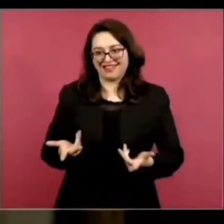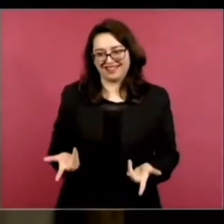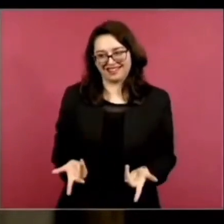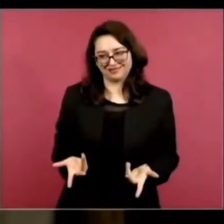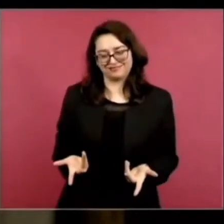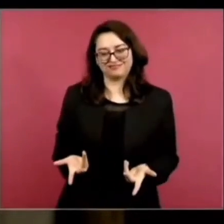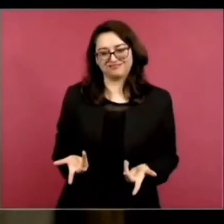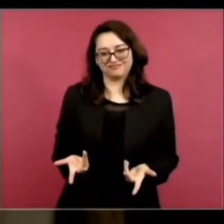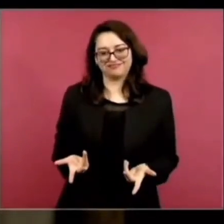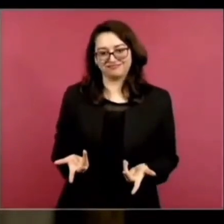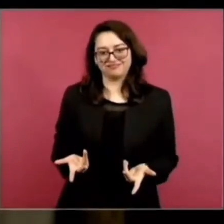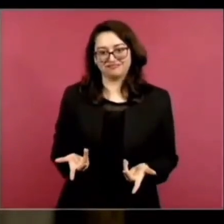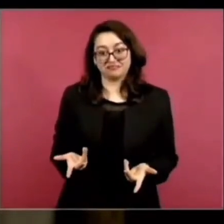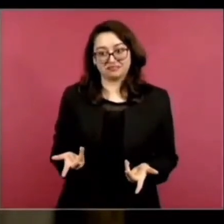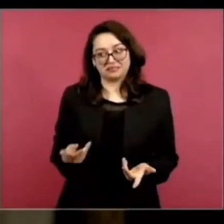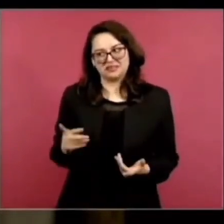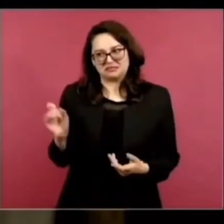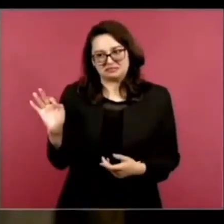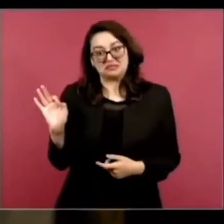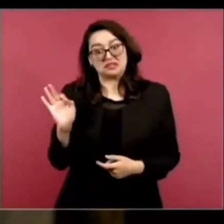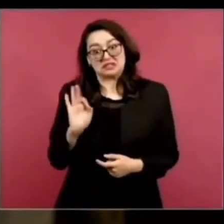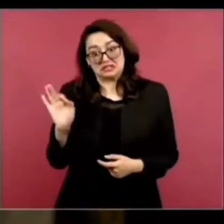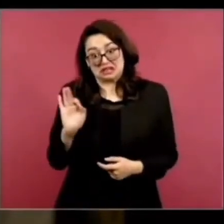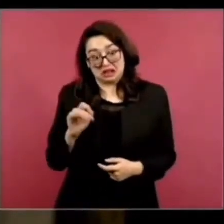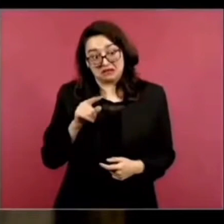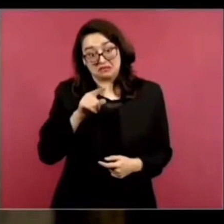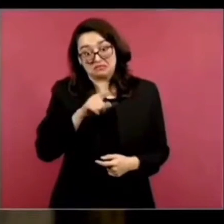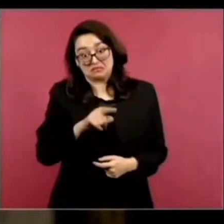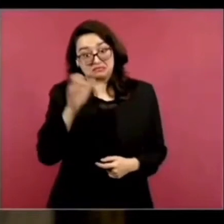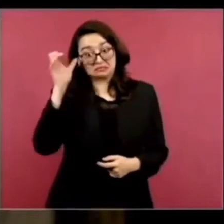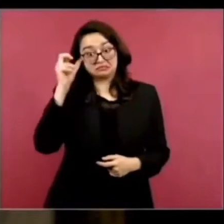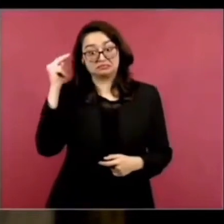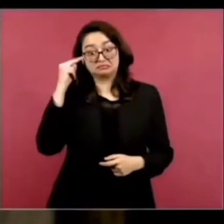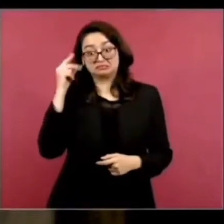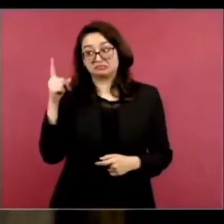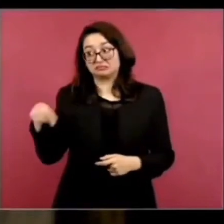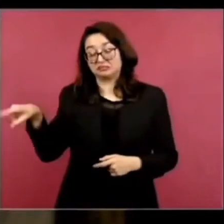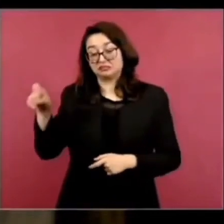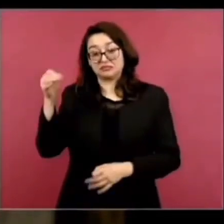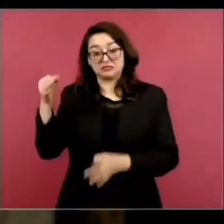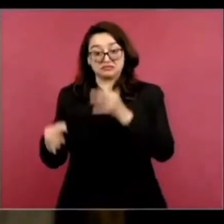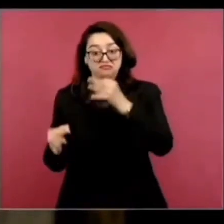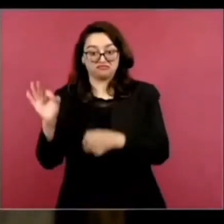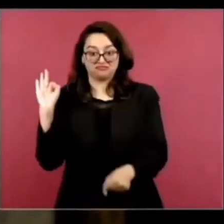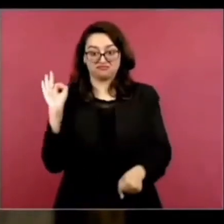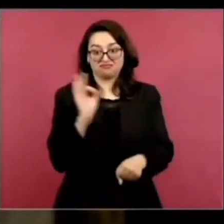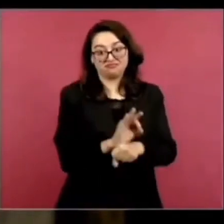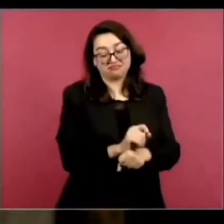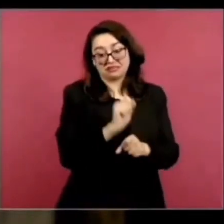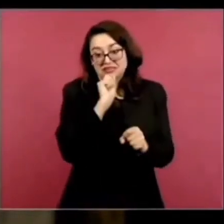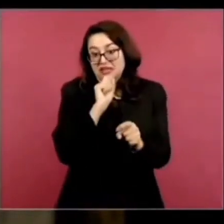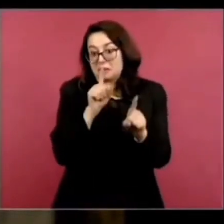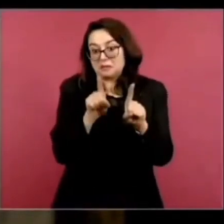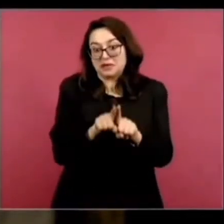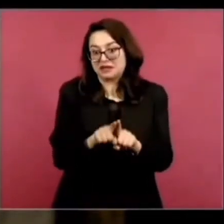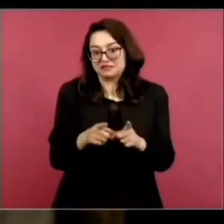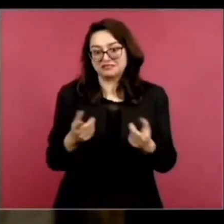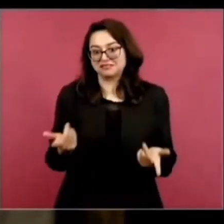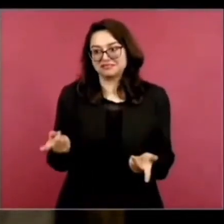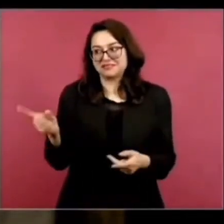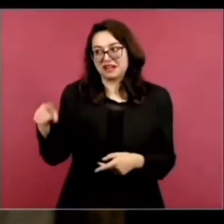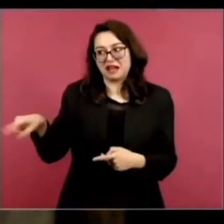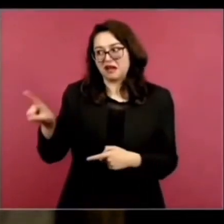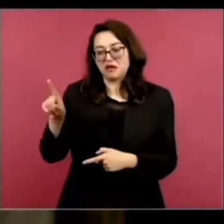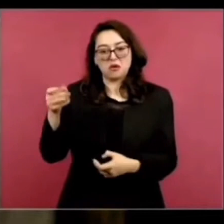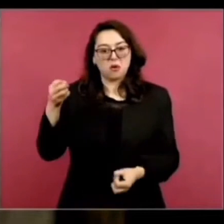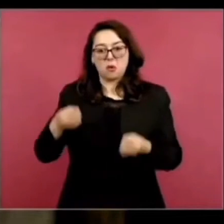eléctrica, y así como ha venido, o sea, pues sí hay una preocupación, sobre todo porque ya